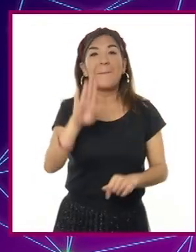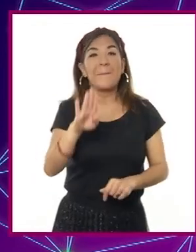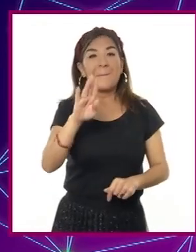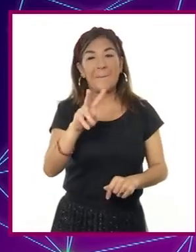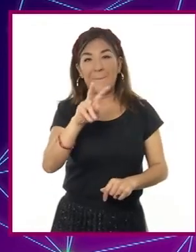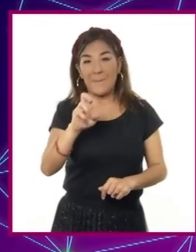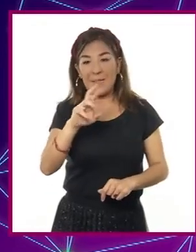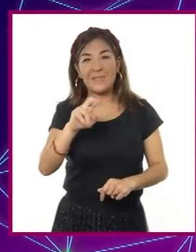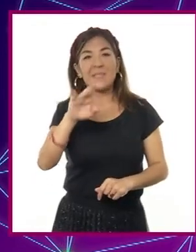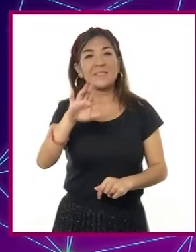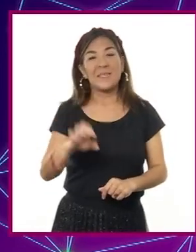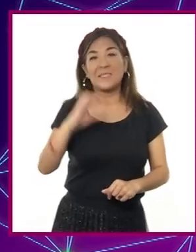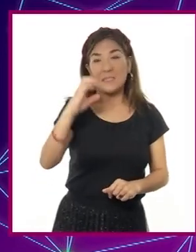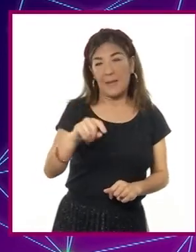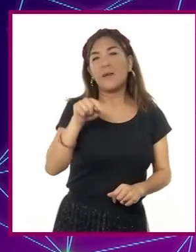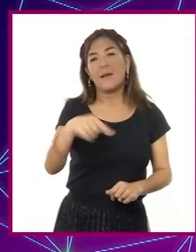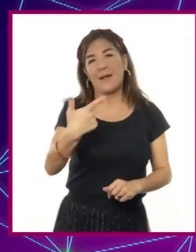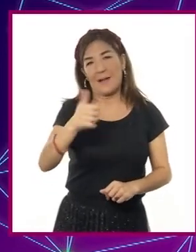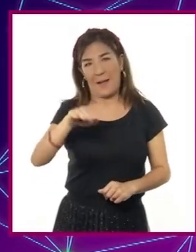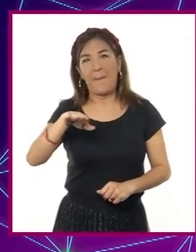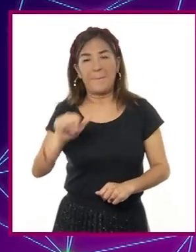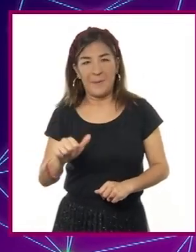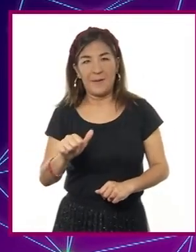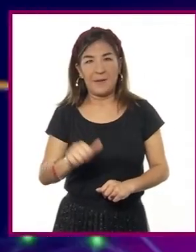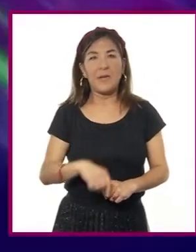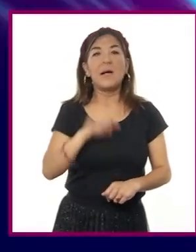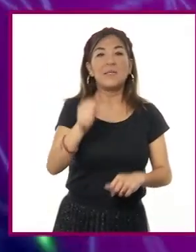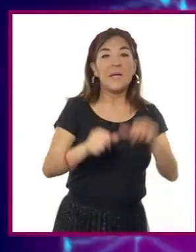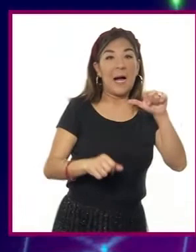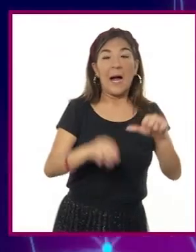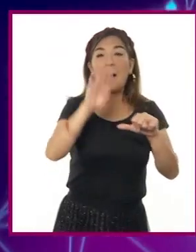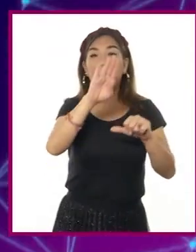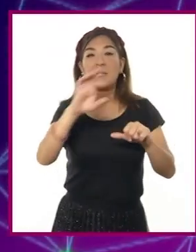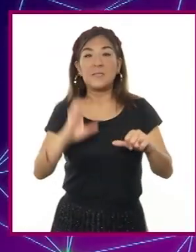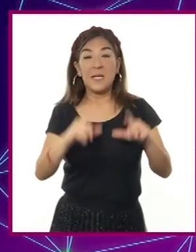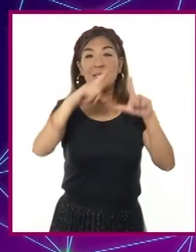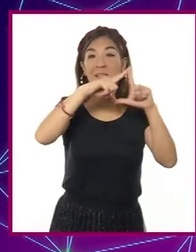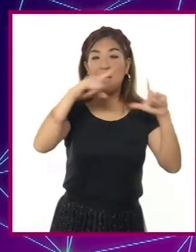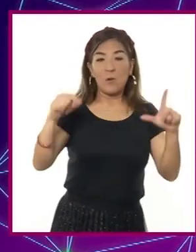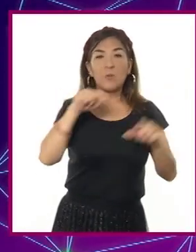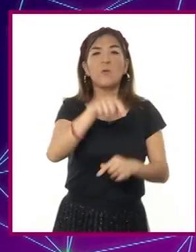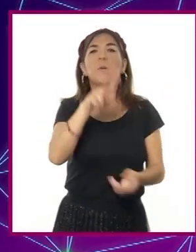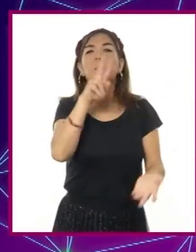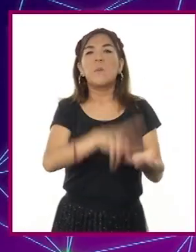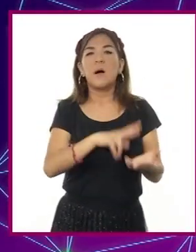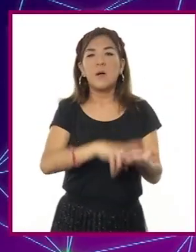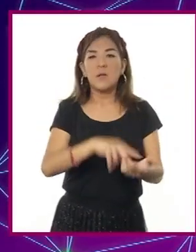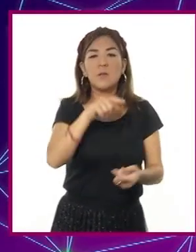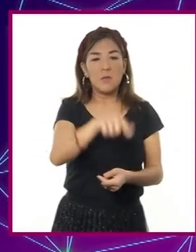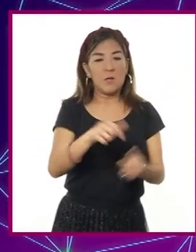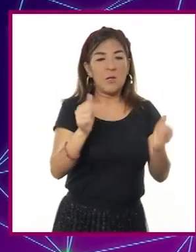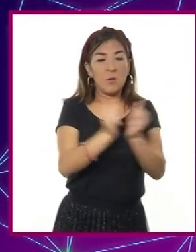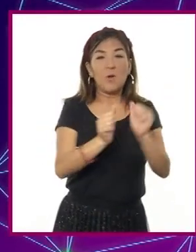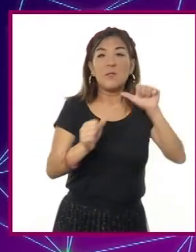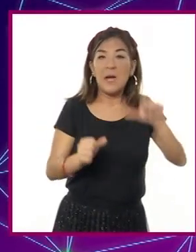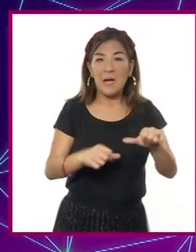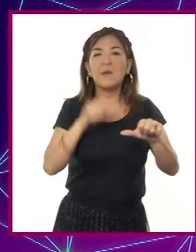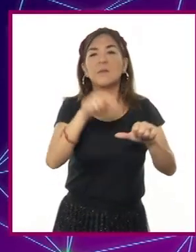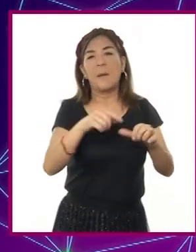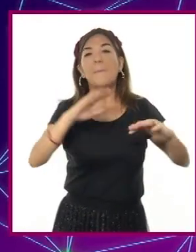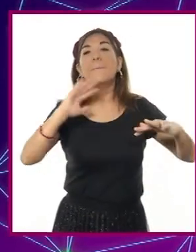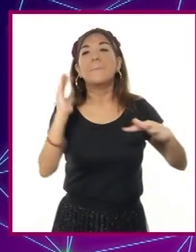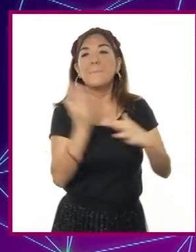gamma. Para el triángulo ADC, el valor del ángulo en el vértice A es de alfa